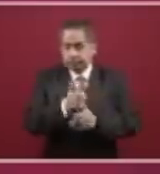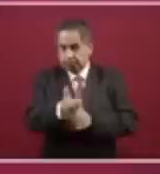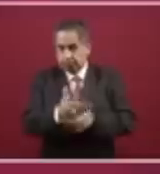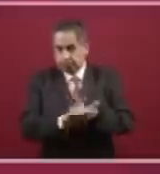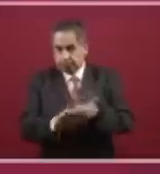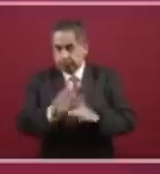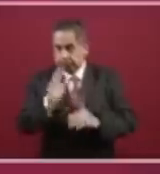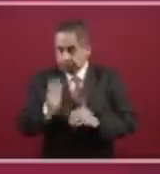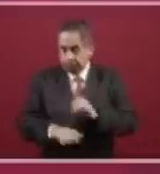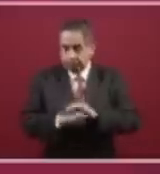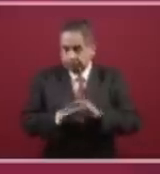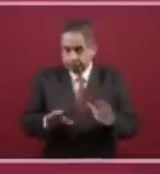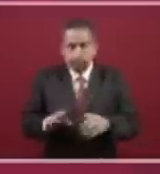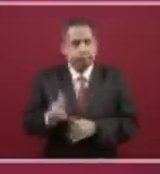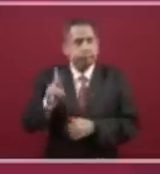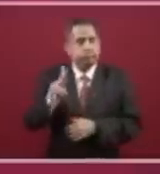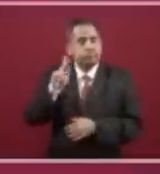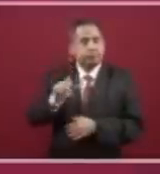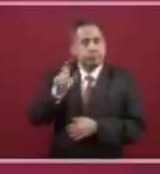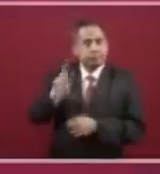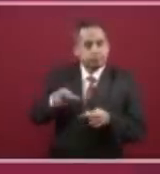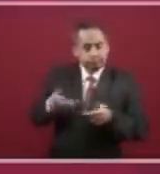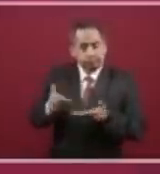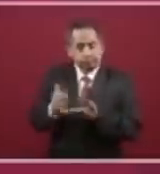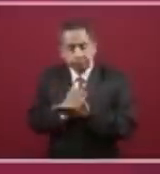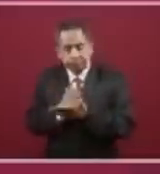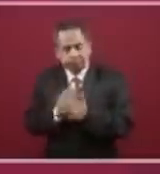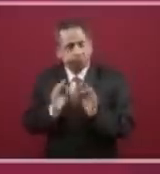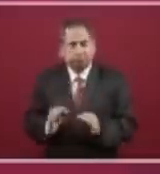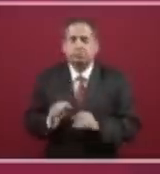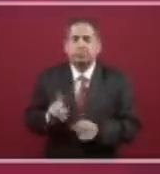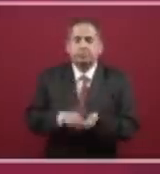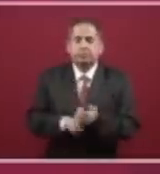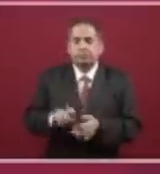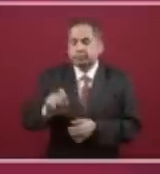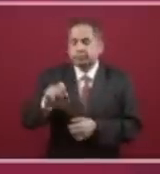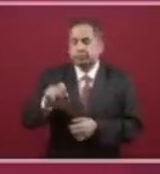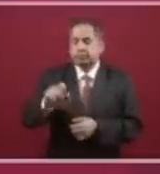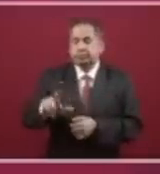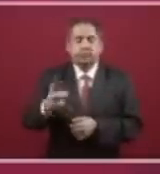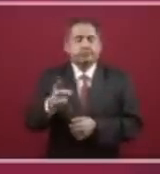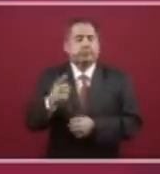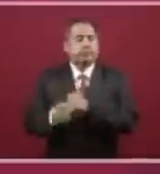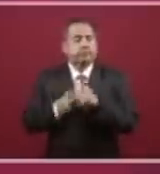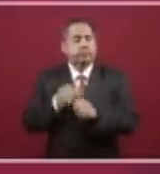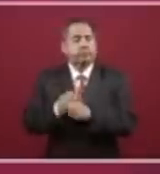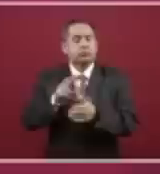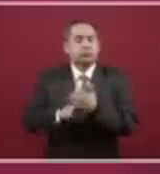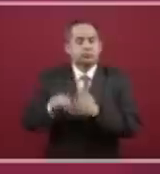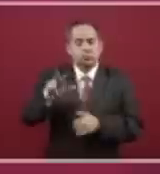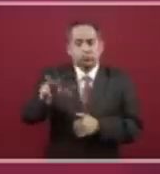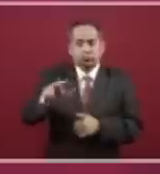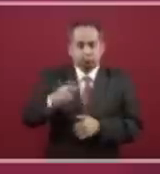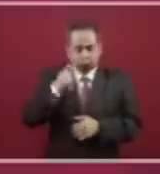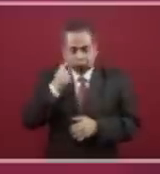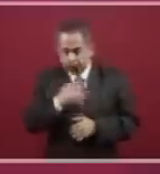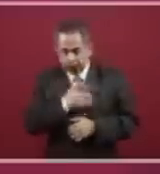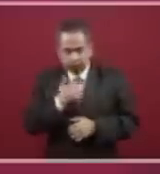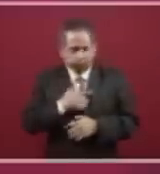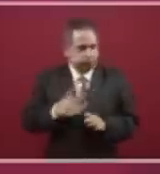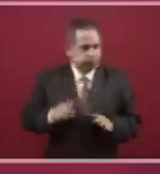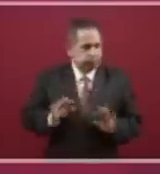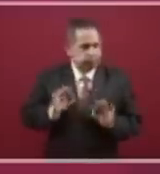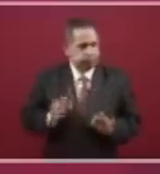evaluación del programa estratégico institucional el 27 de diciembre de 2018 encontrando causas de interés general